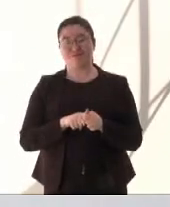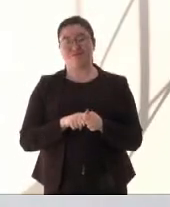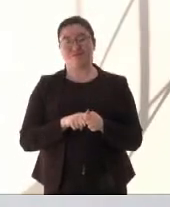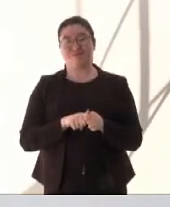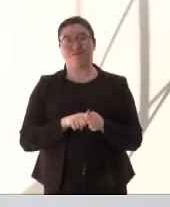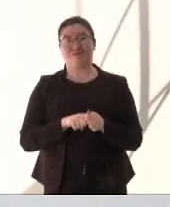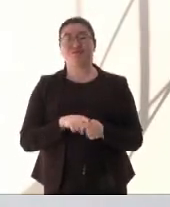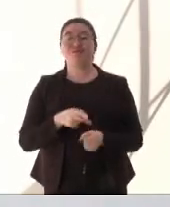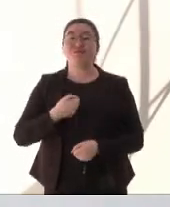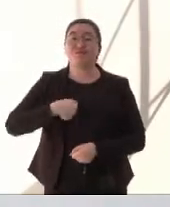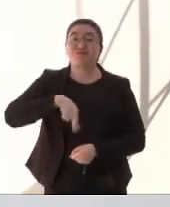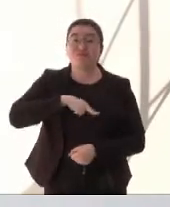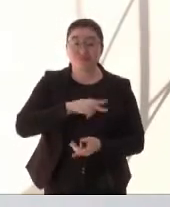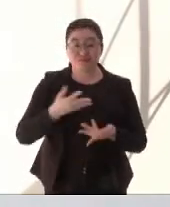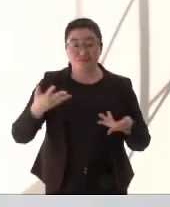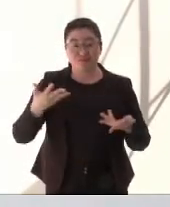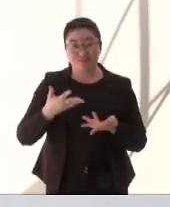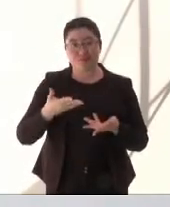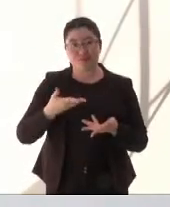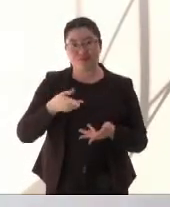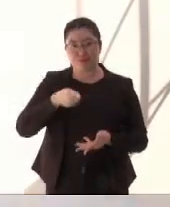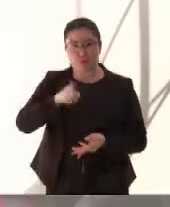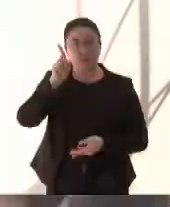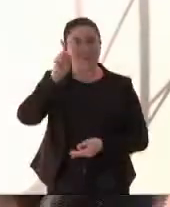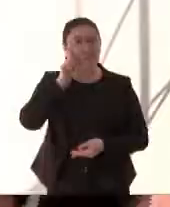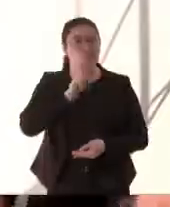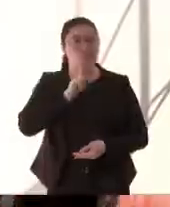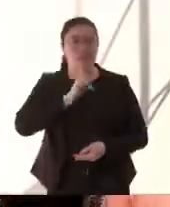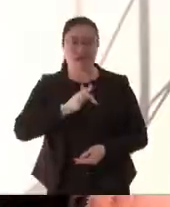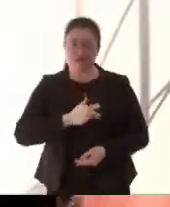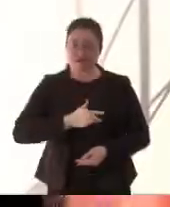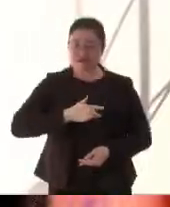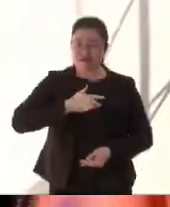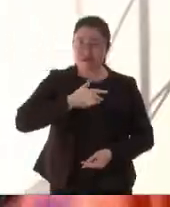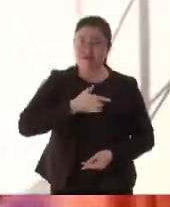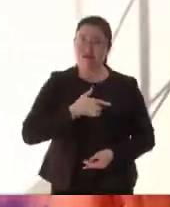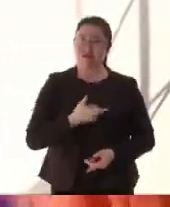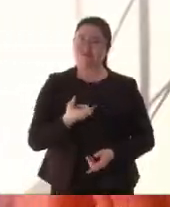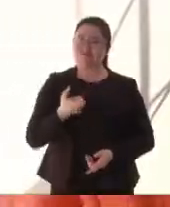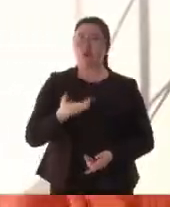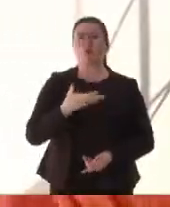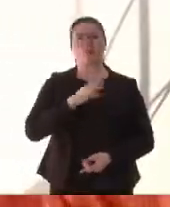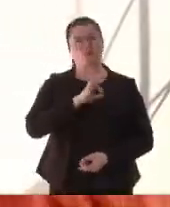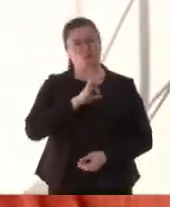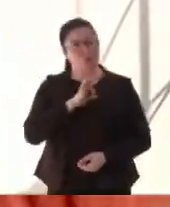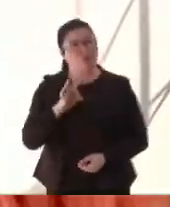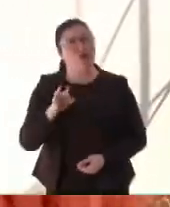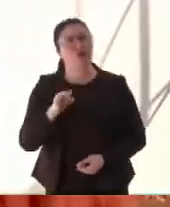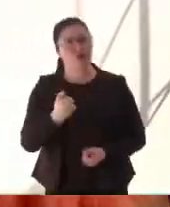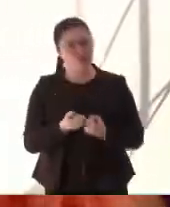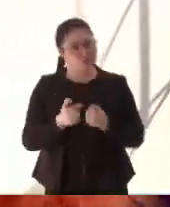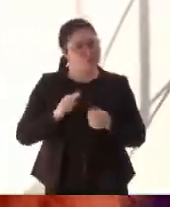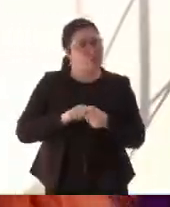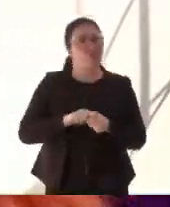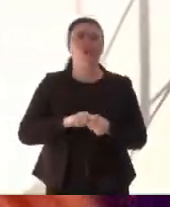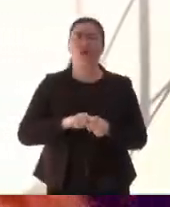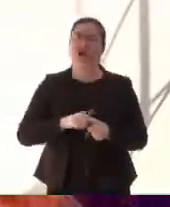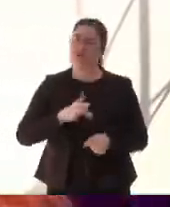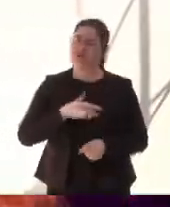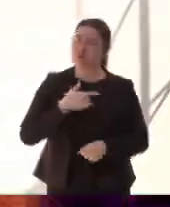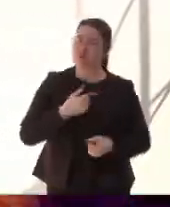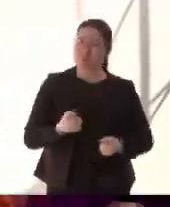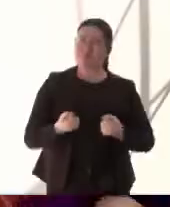Promovemos procesos que fortalecen a las mujeres en su autonomía económica y social, lo que les permite tomar